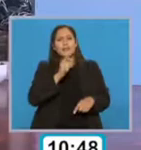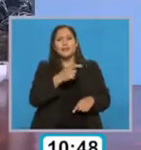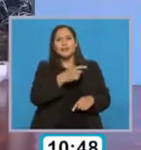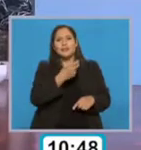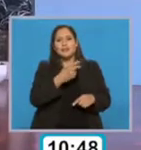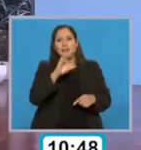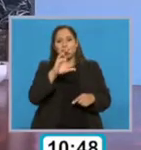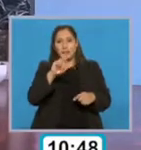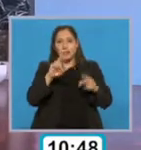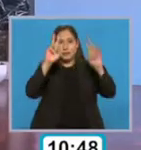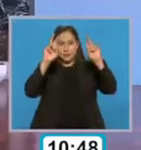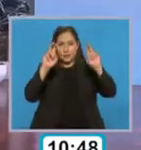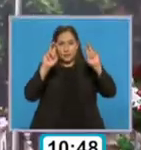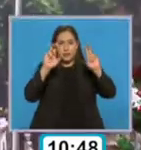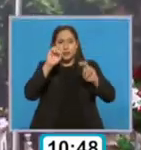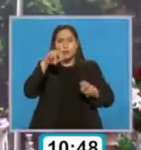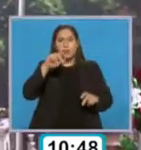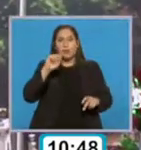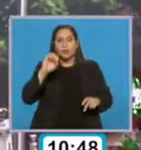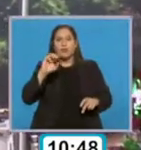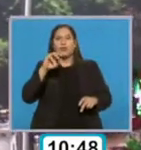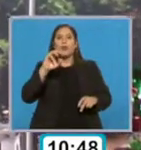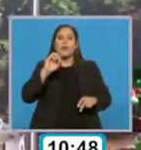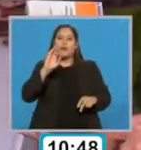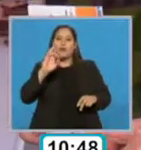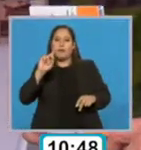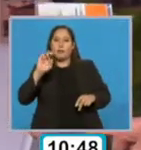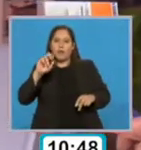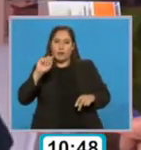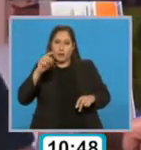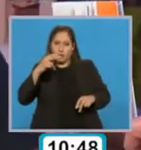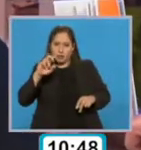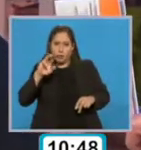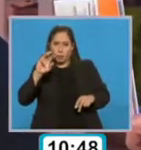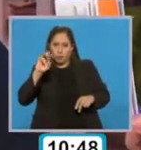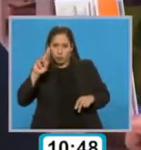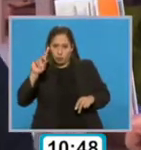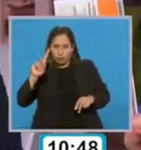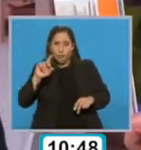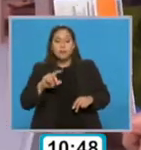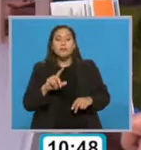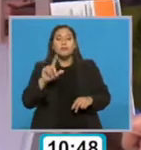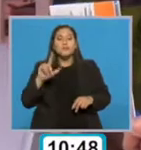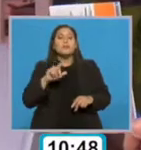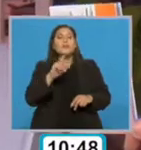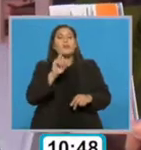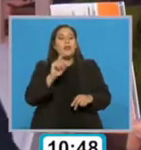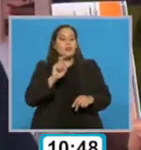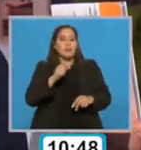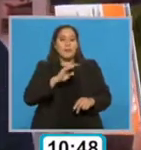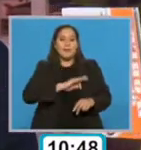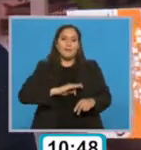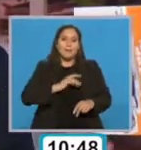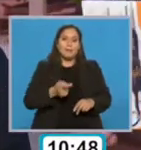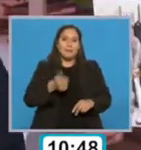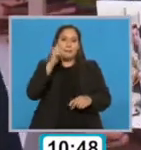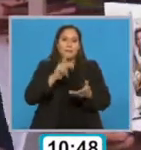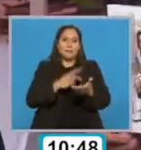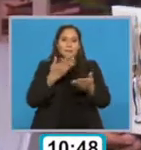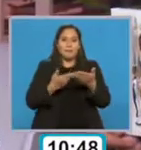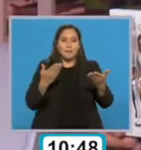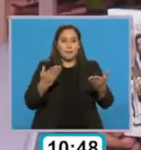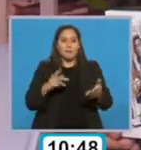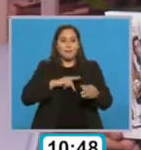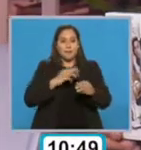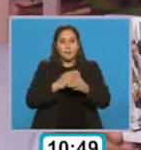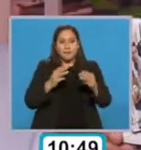que se titula On Top of the World. Exactamente. Pues realmente feliz. Es la primera vez que presento ya mi material,